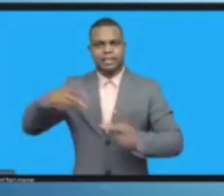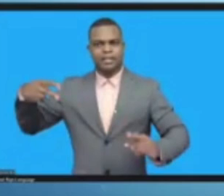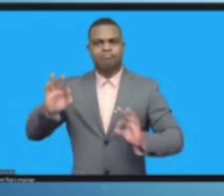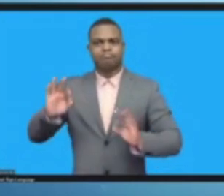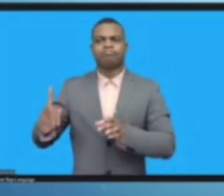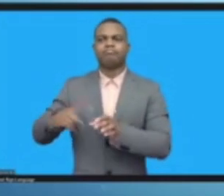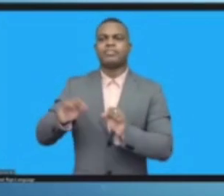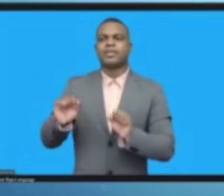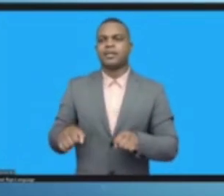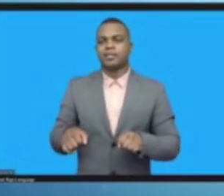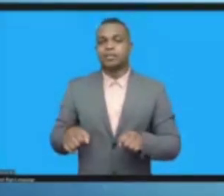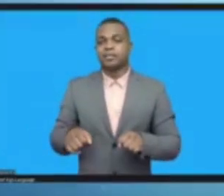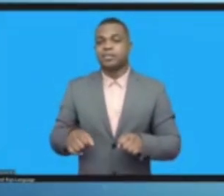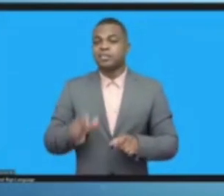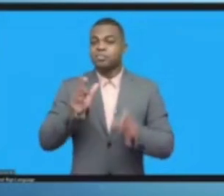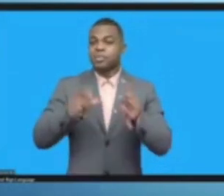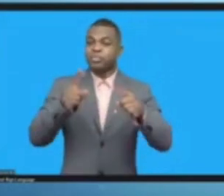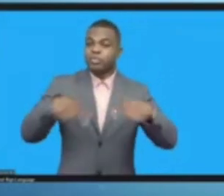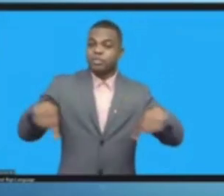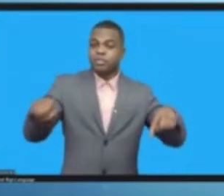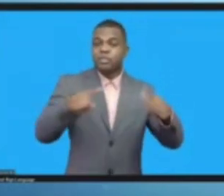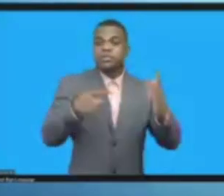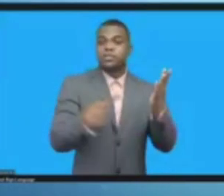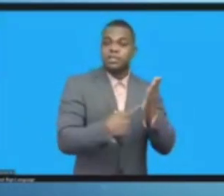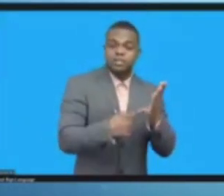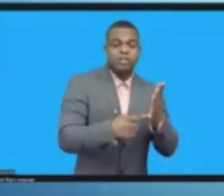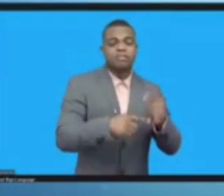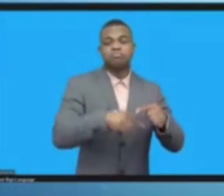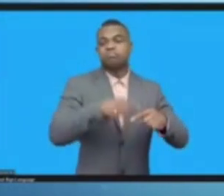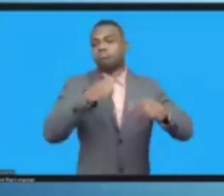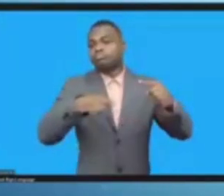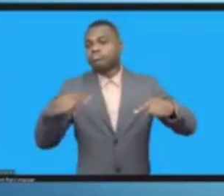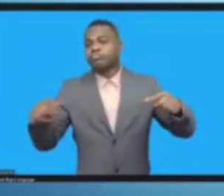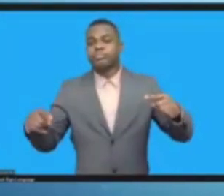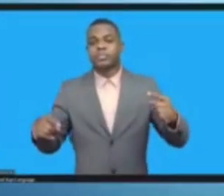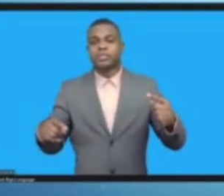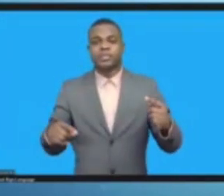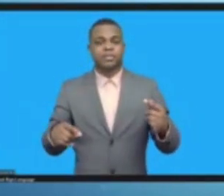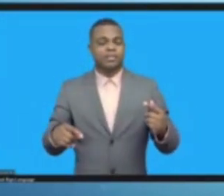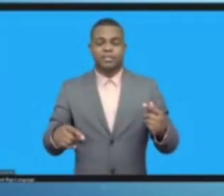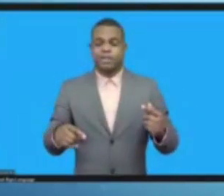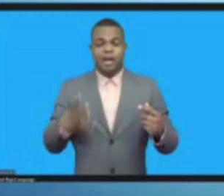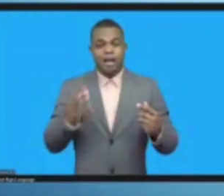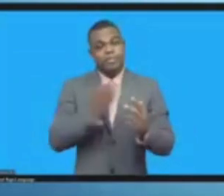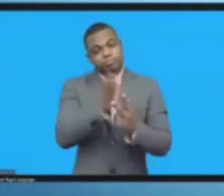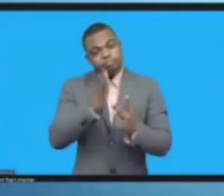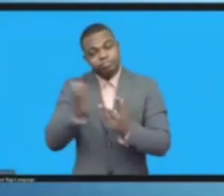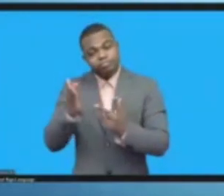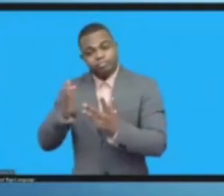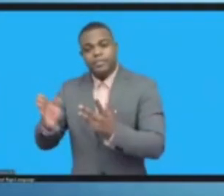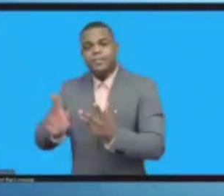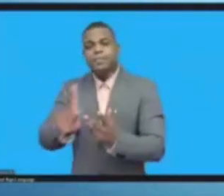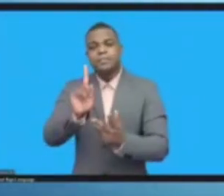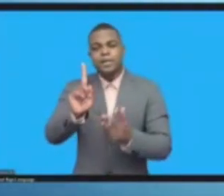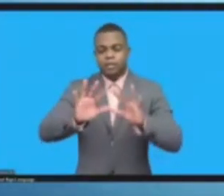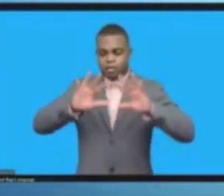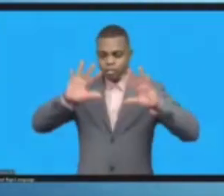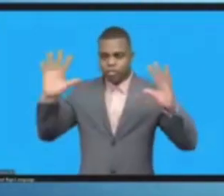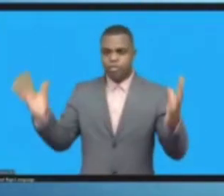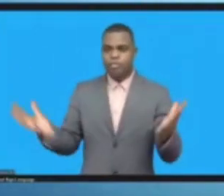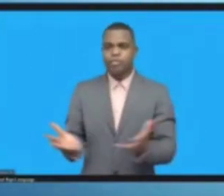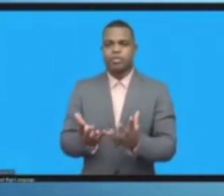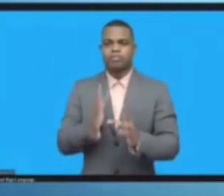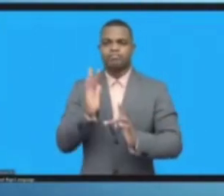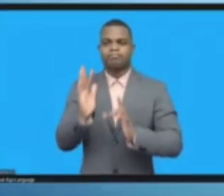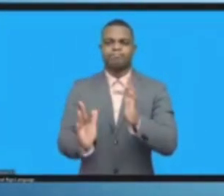habrá una sola un internet que no conoce fronteras geográficos no hay un solo grupo ni gobierno ni empresa